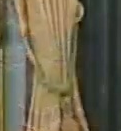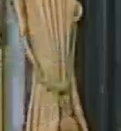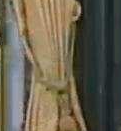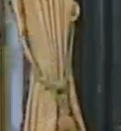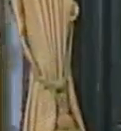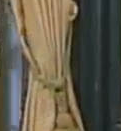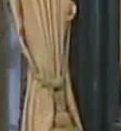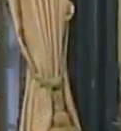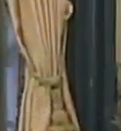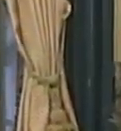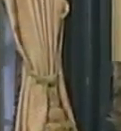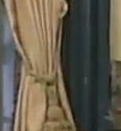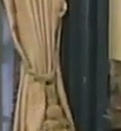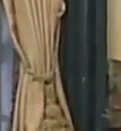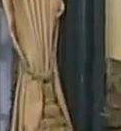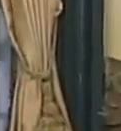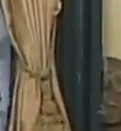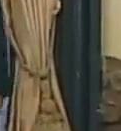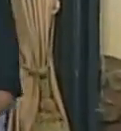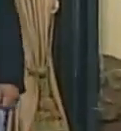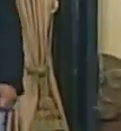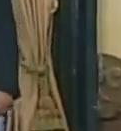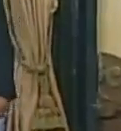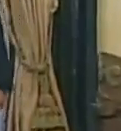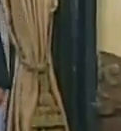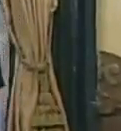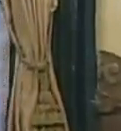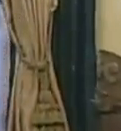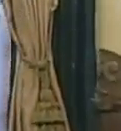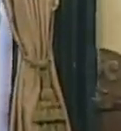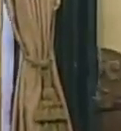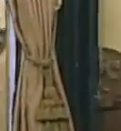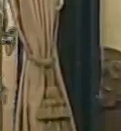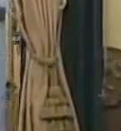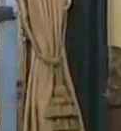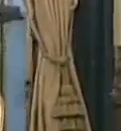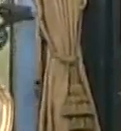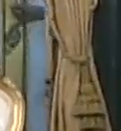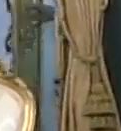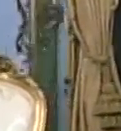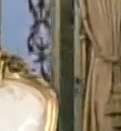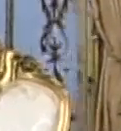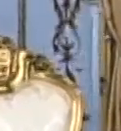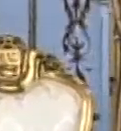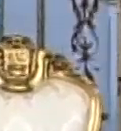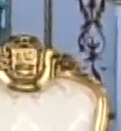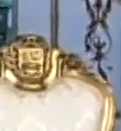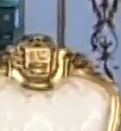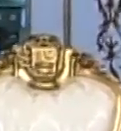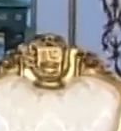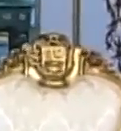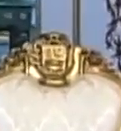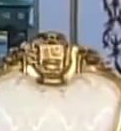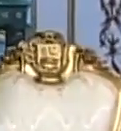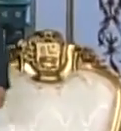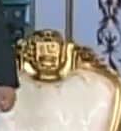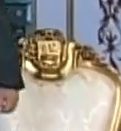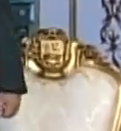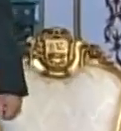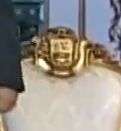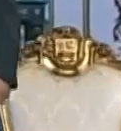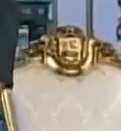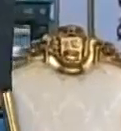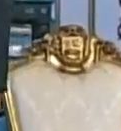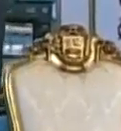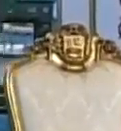el acto de despedida y condecoración al excelentísimo señor Andreas Wickham, embajador